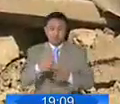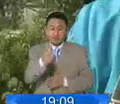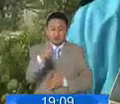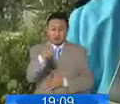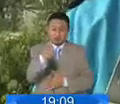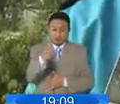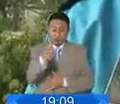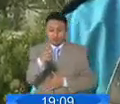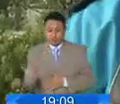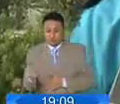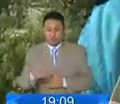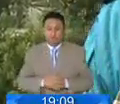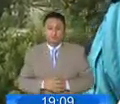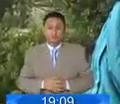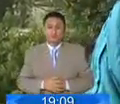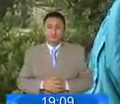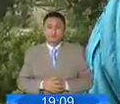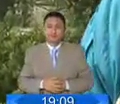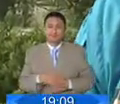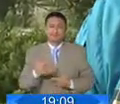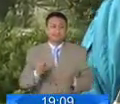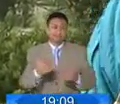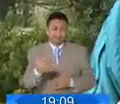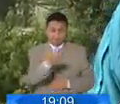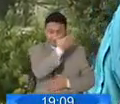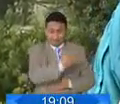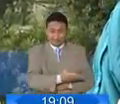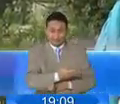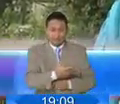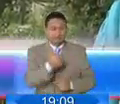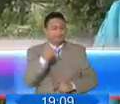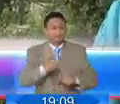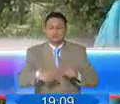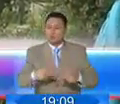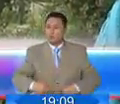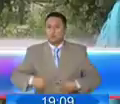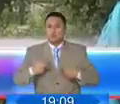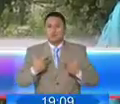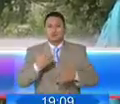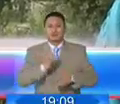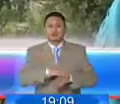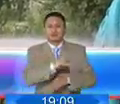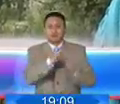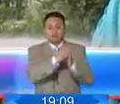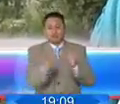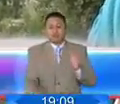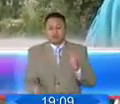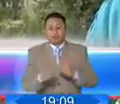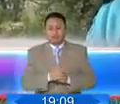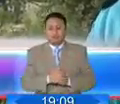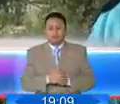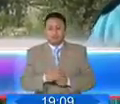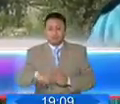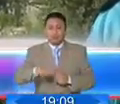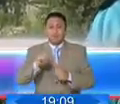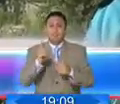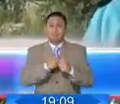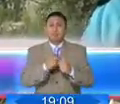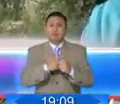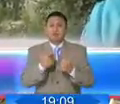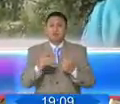cayera si totalmente inhabitable como podemos apreciar con el colapso total entonces primero pues cómo